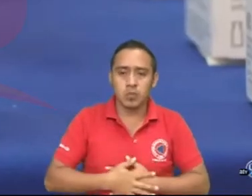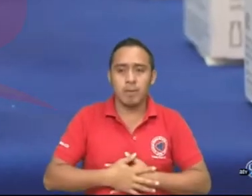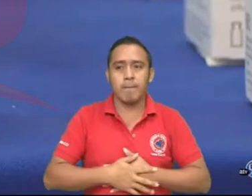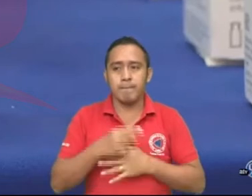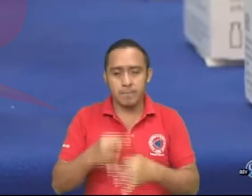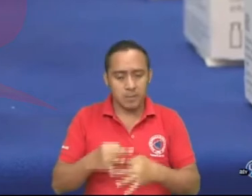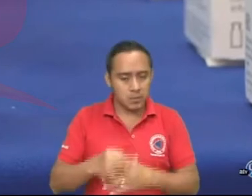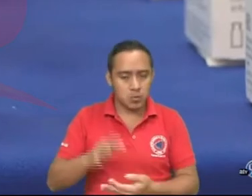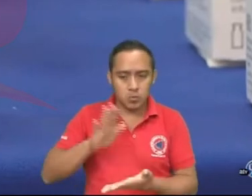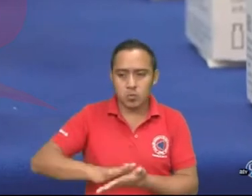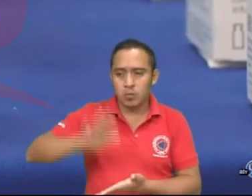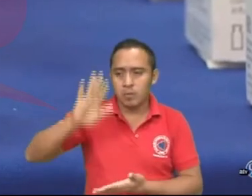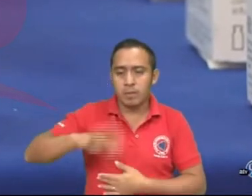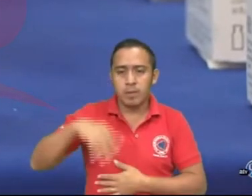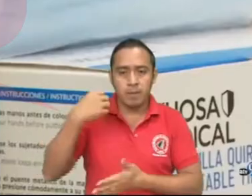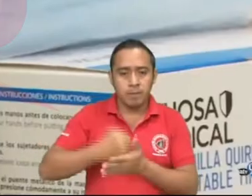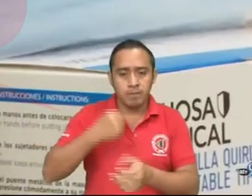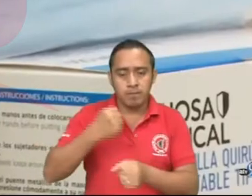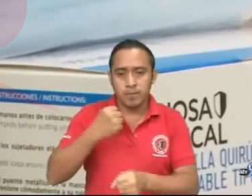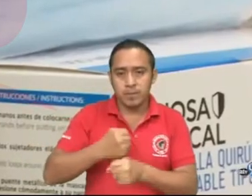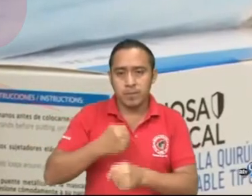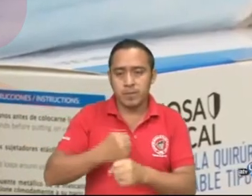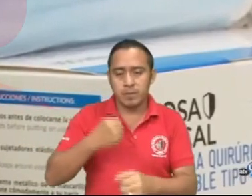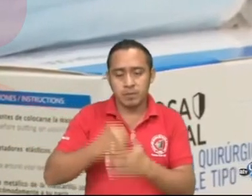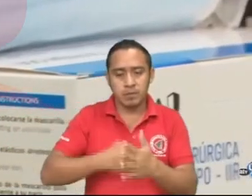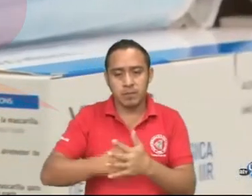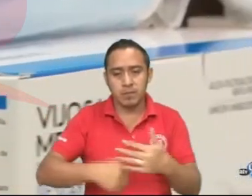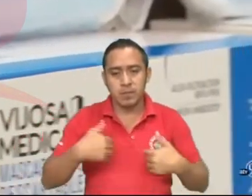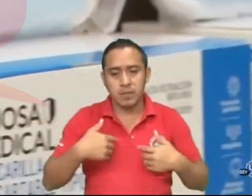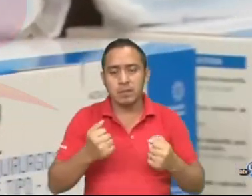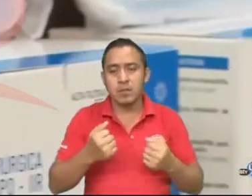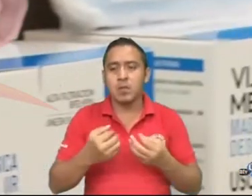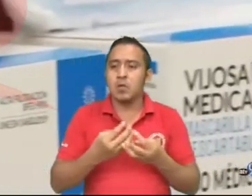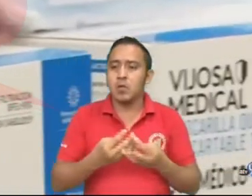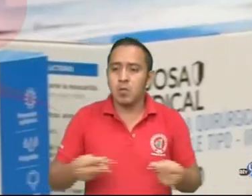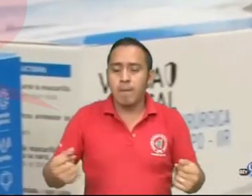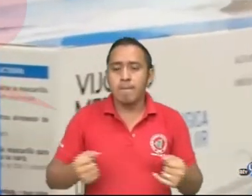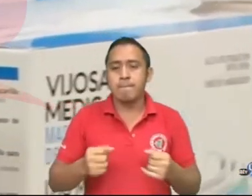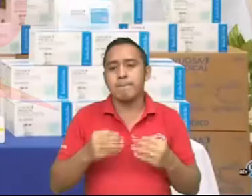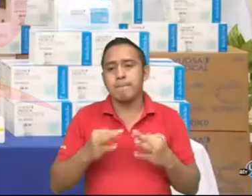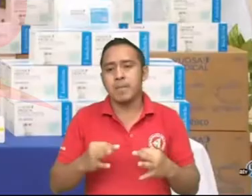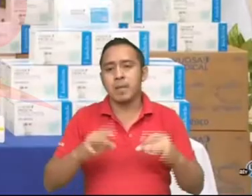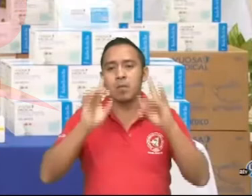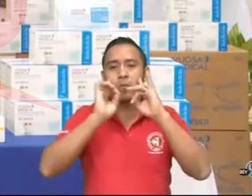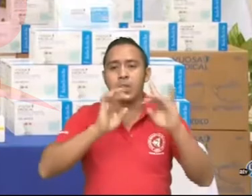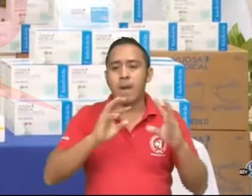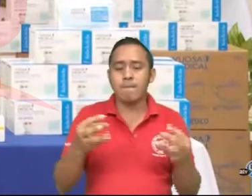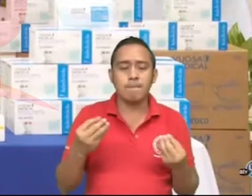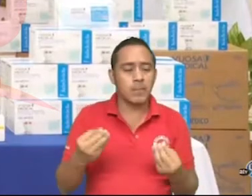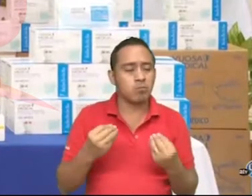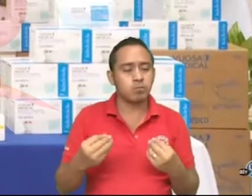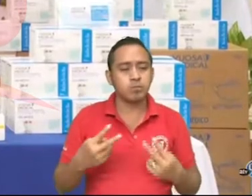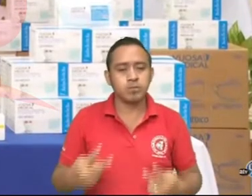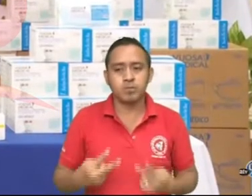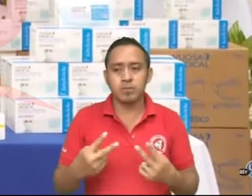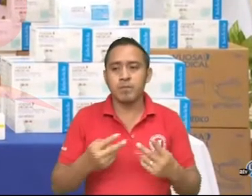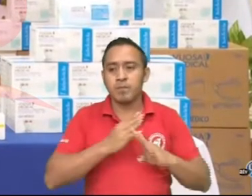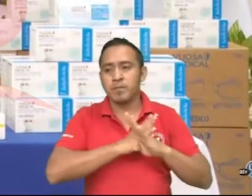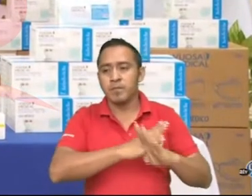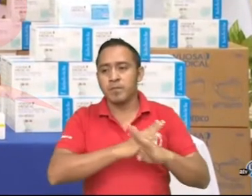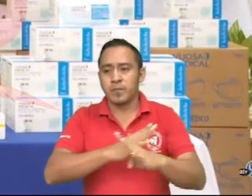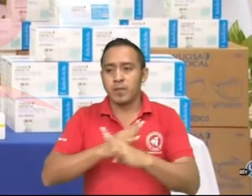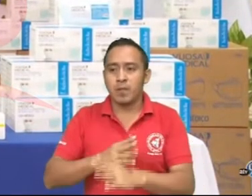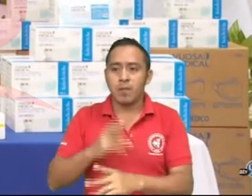y de compromiso de los trabajadores de la salud, se estarán salvando y protegiendo muchas vidas,